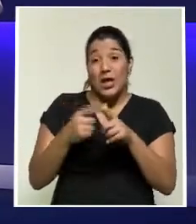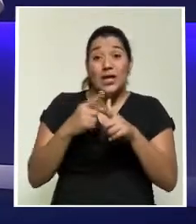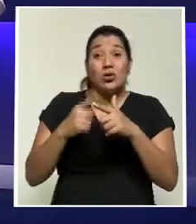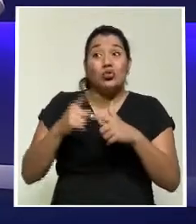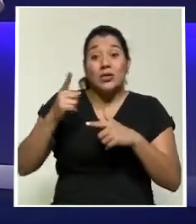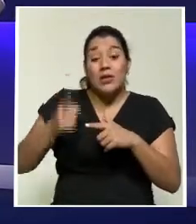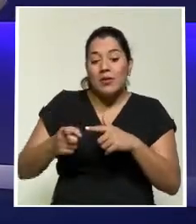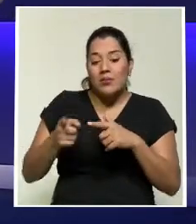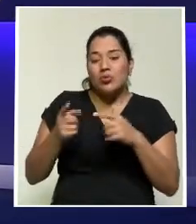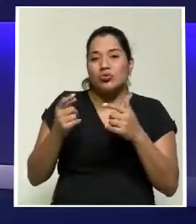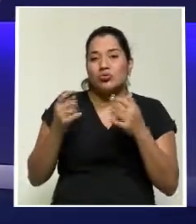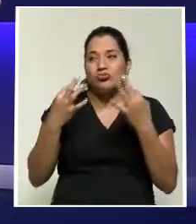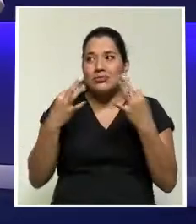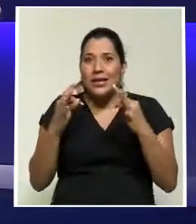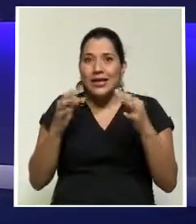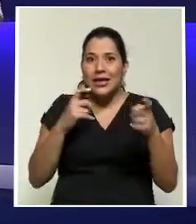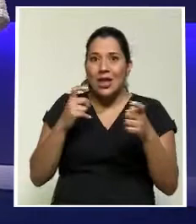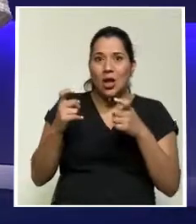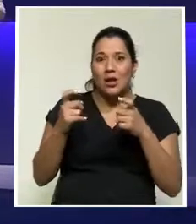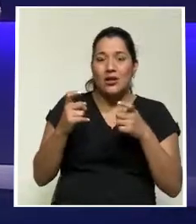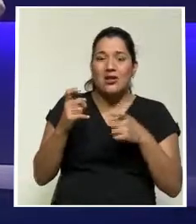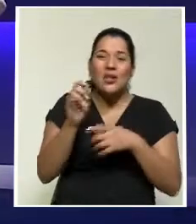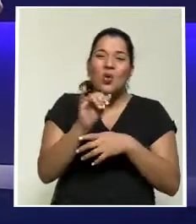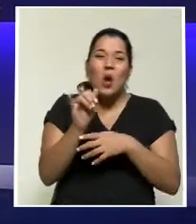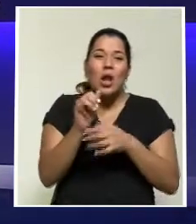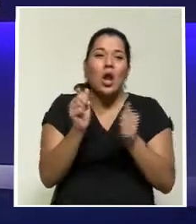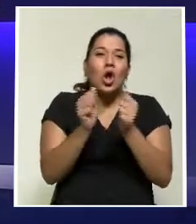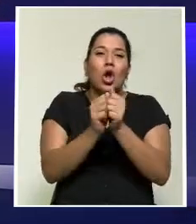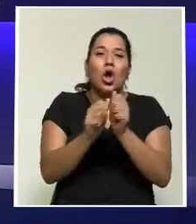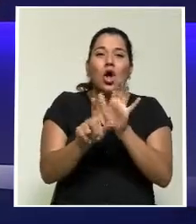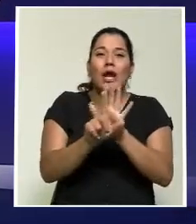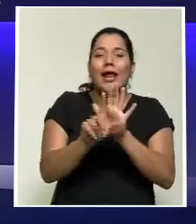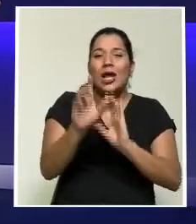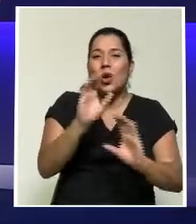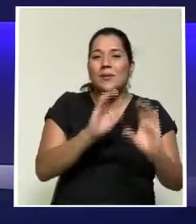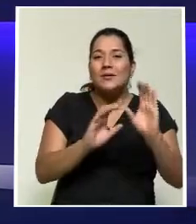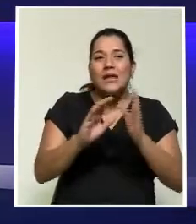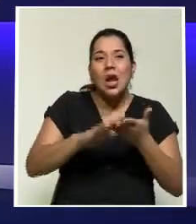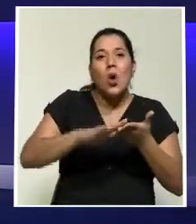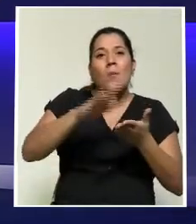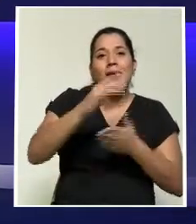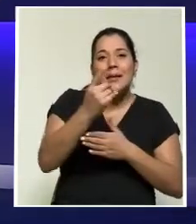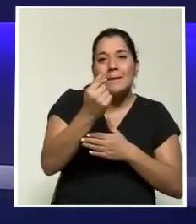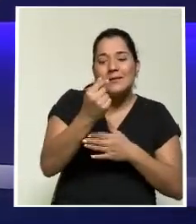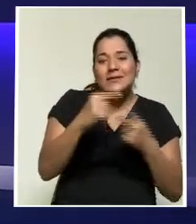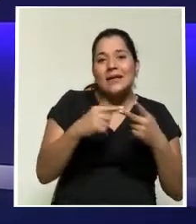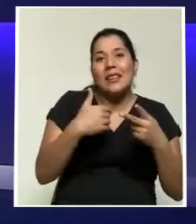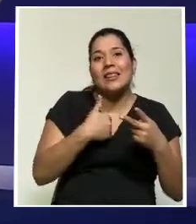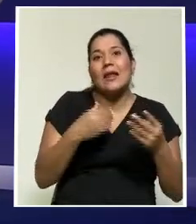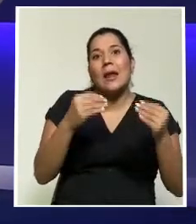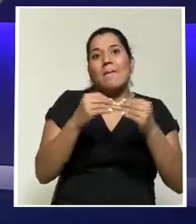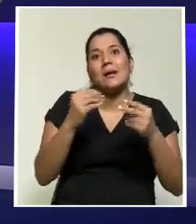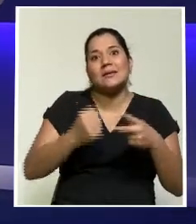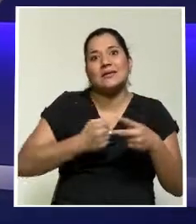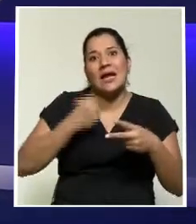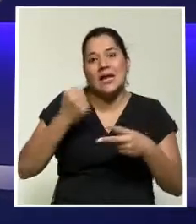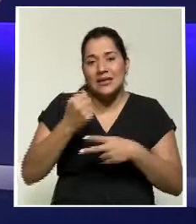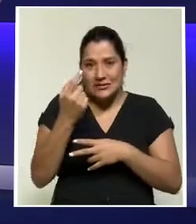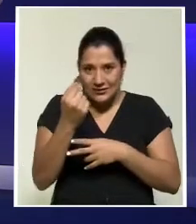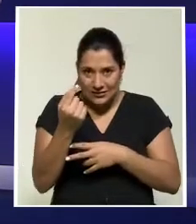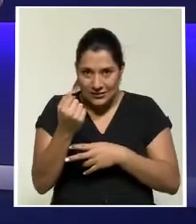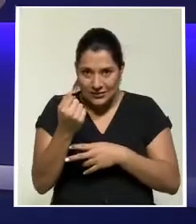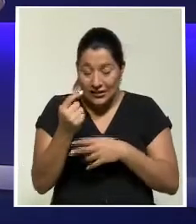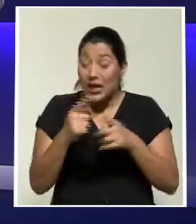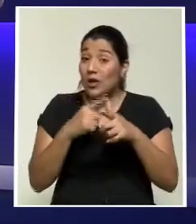internacional para aumentar precios, tener ganancias mayores. Entonces, efectivamente, recursos sí